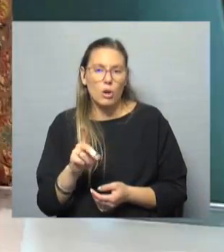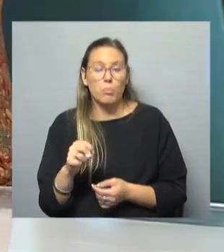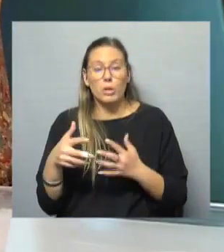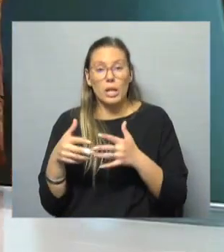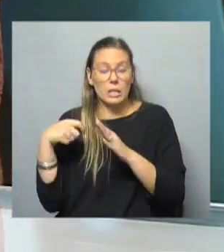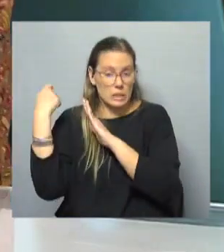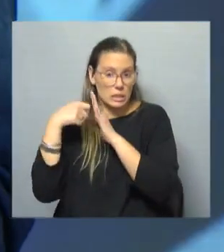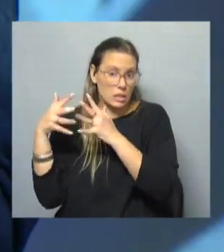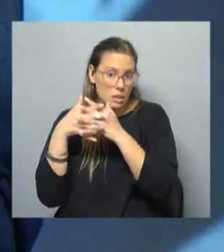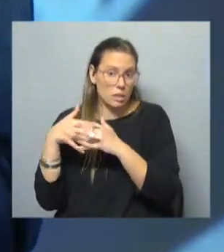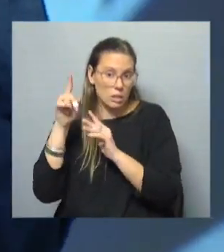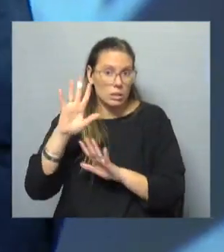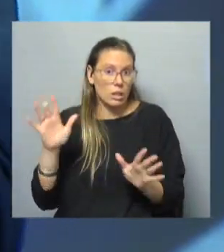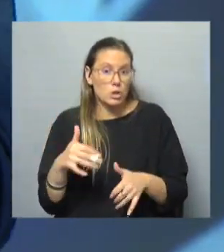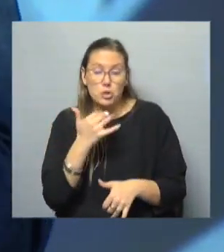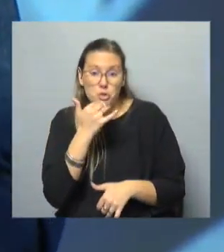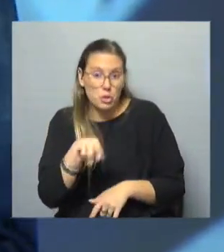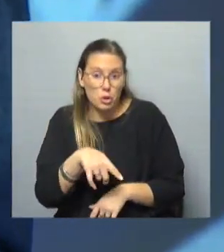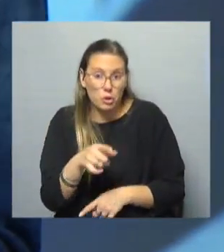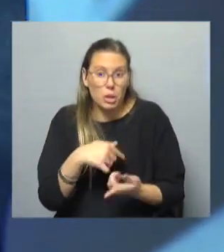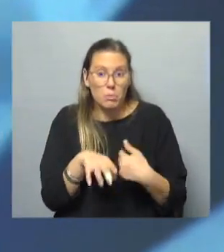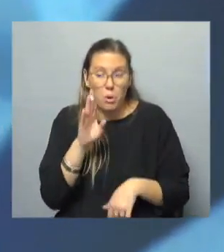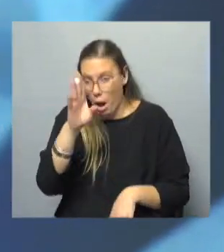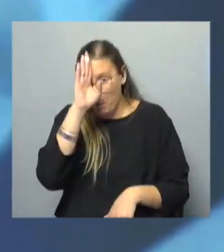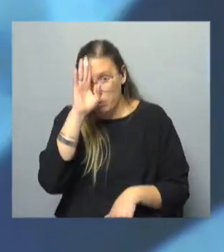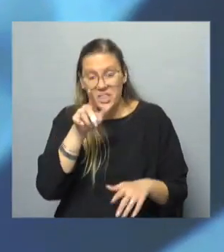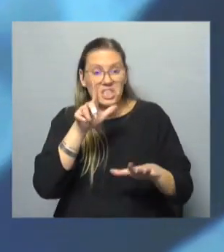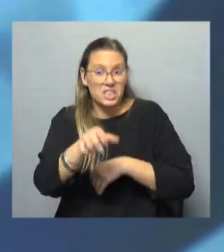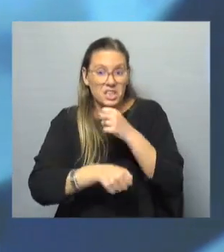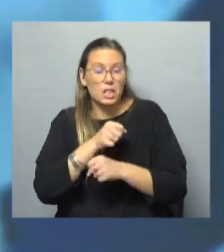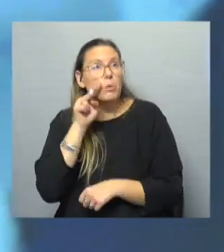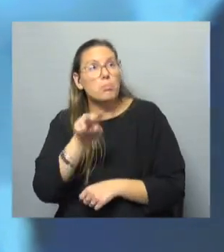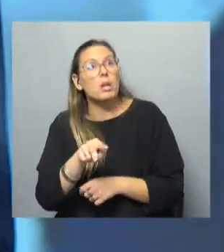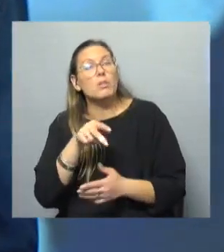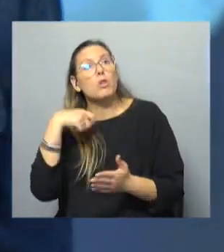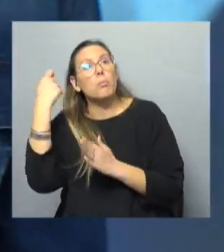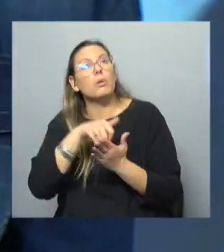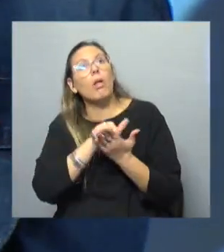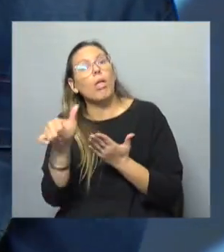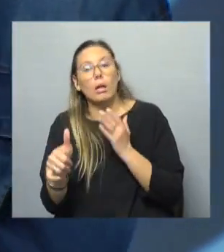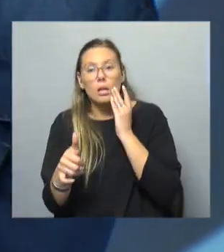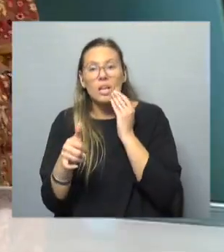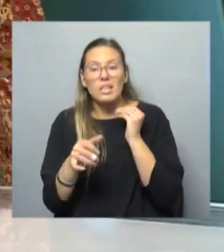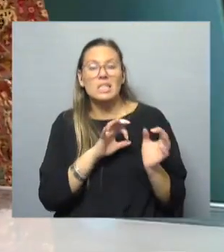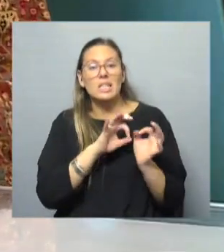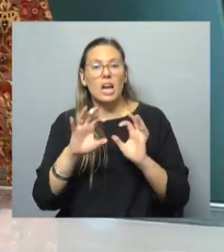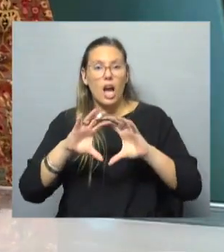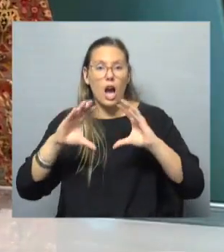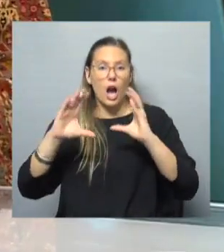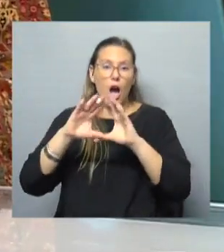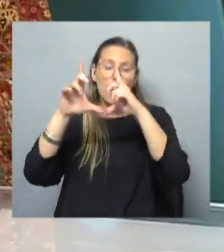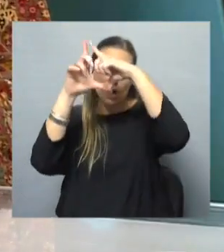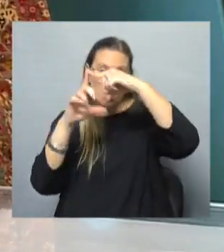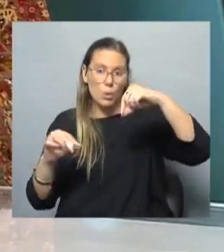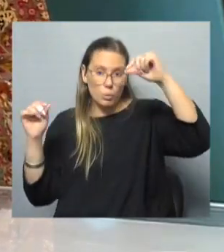Sí. Es así, Oregon, sí. Colorado. Sí, yo no sé, pero... Lo aprendí cuando tenía 7 años mirando las películas. No, y si vemos La Llegada a la Luna, vamos a ver siempre blanco y negro.